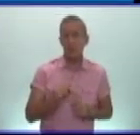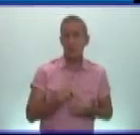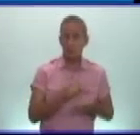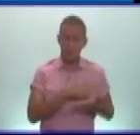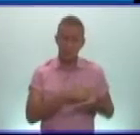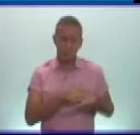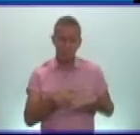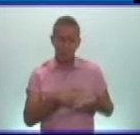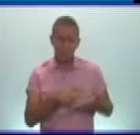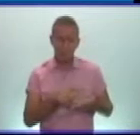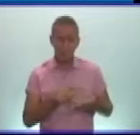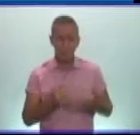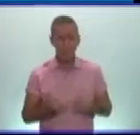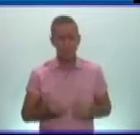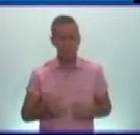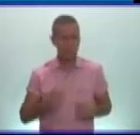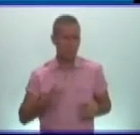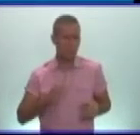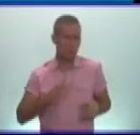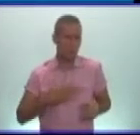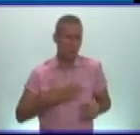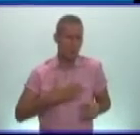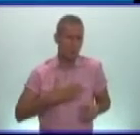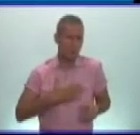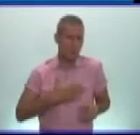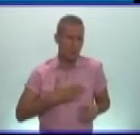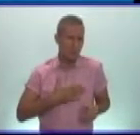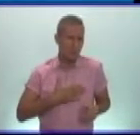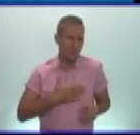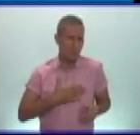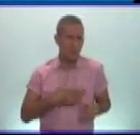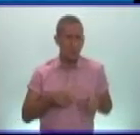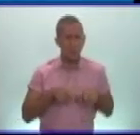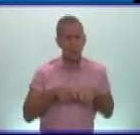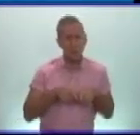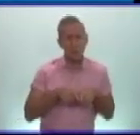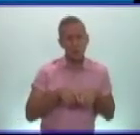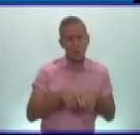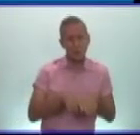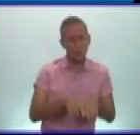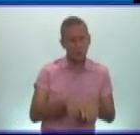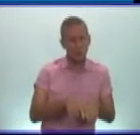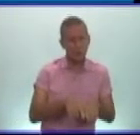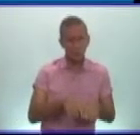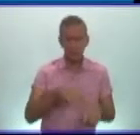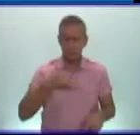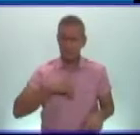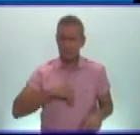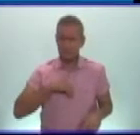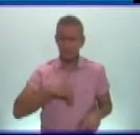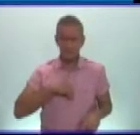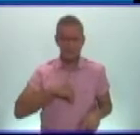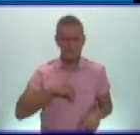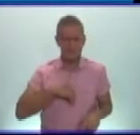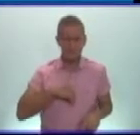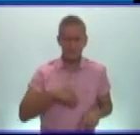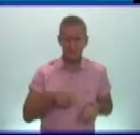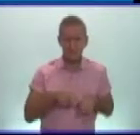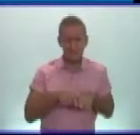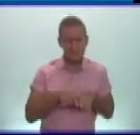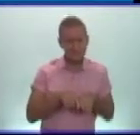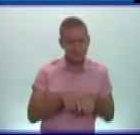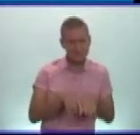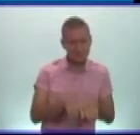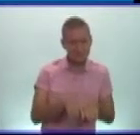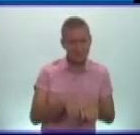íntimo porque se dirige a personas con quienes nos unen lazos afectivos muy estrechos. En esos casos, tanto en